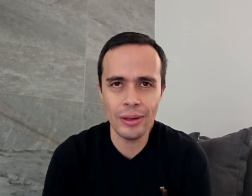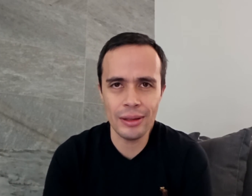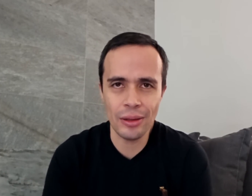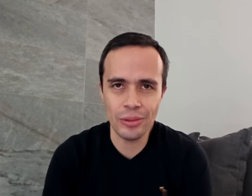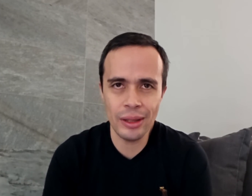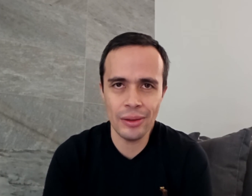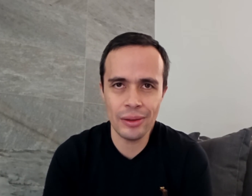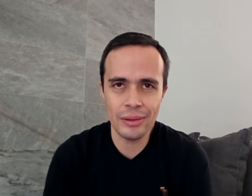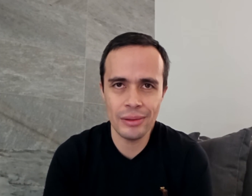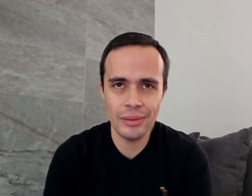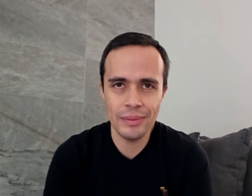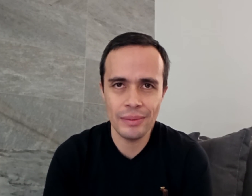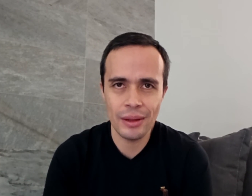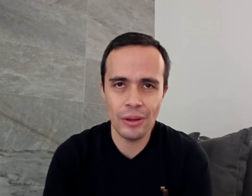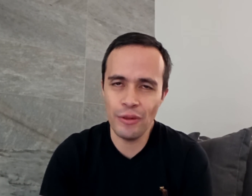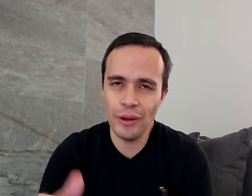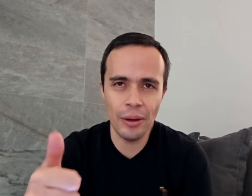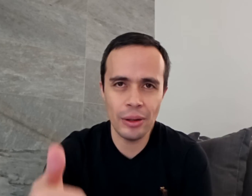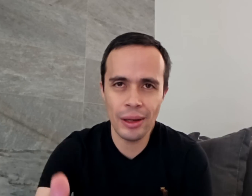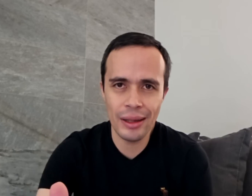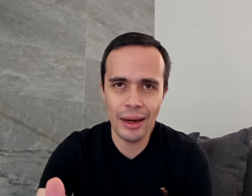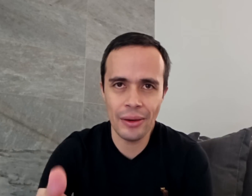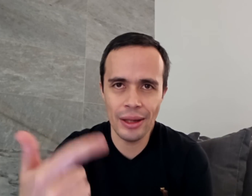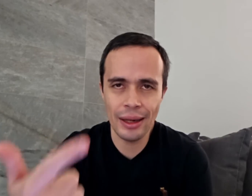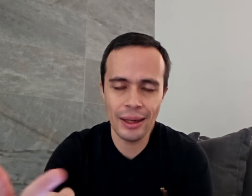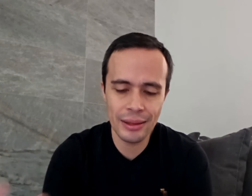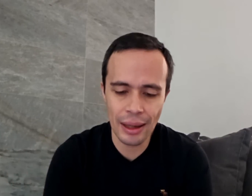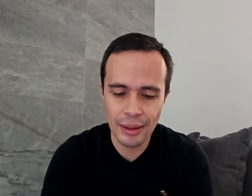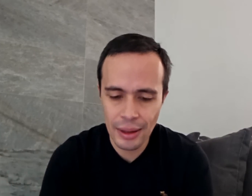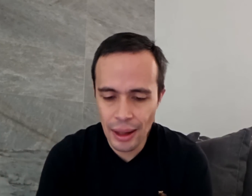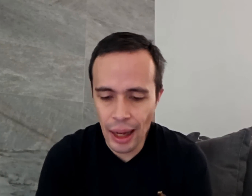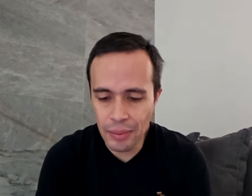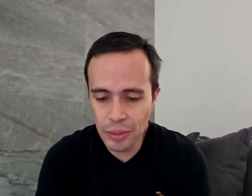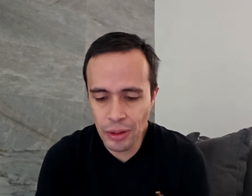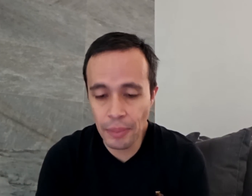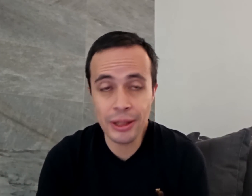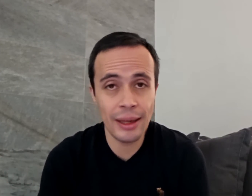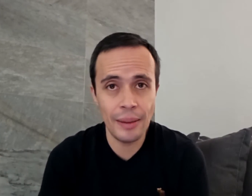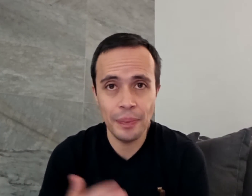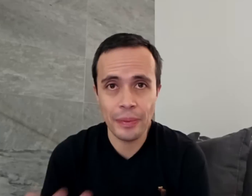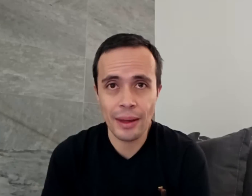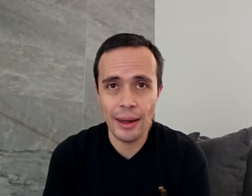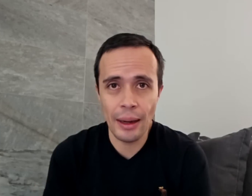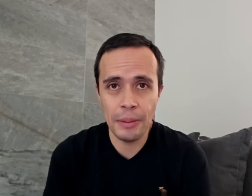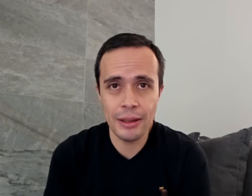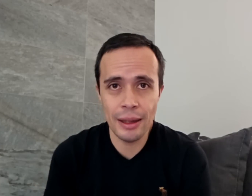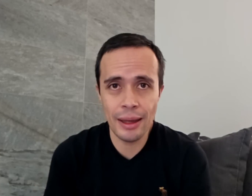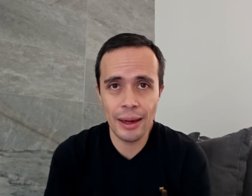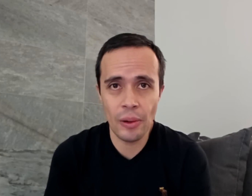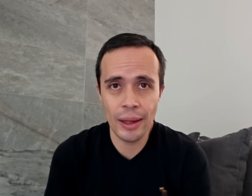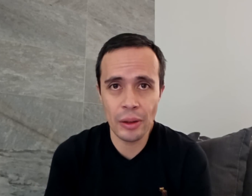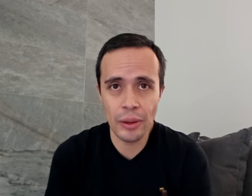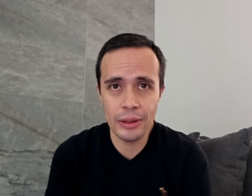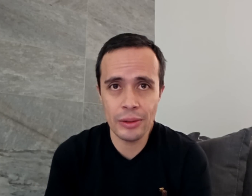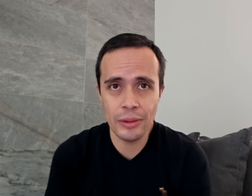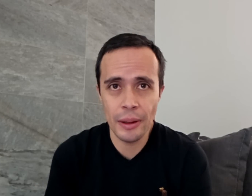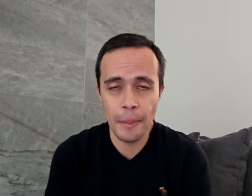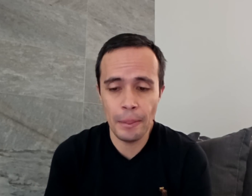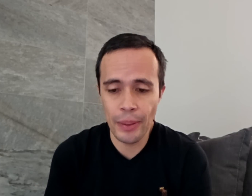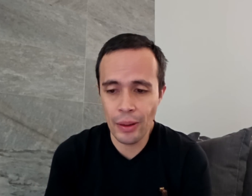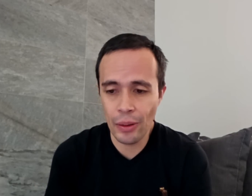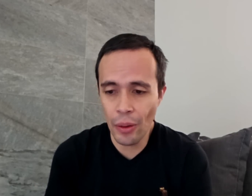pactó con Estados Unidos. O sea, fue autoritario y entreguista al mismo tiempo. Así que la presidenta recuerda todo